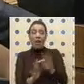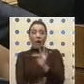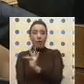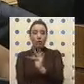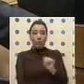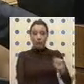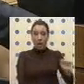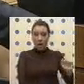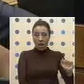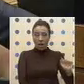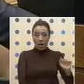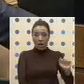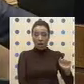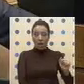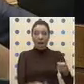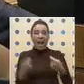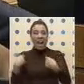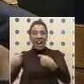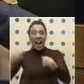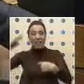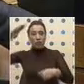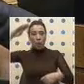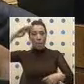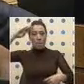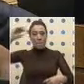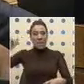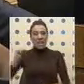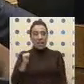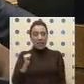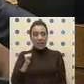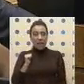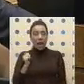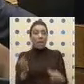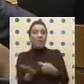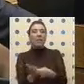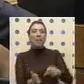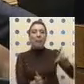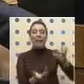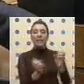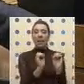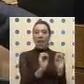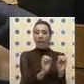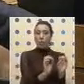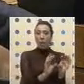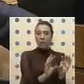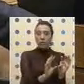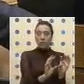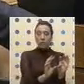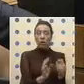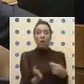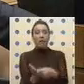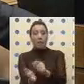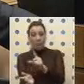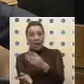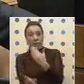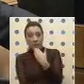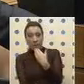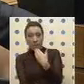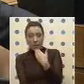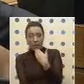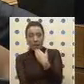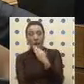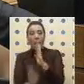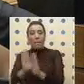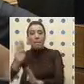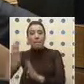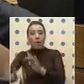Armadas, en gasto militar, e invertir más en educación, e invertir más también en la